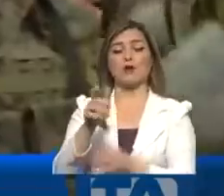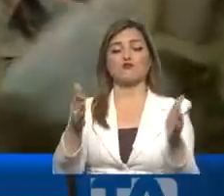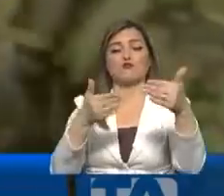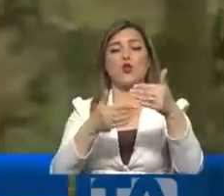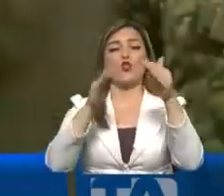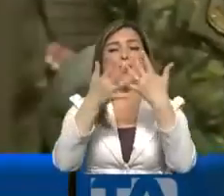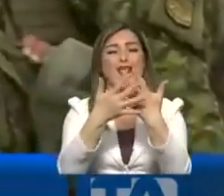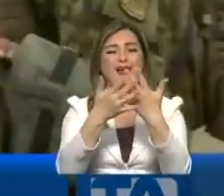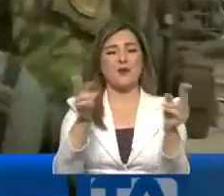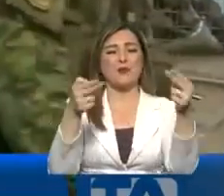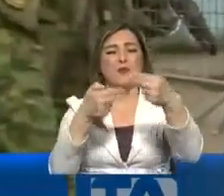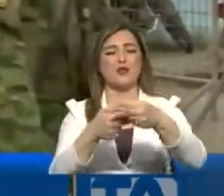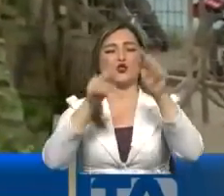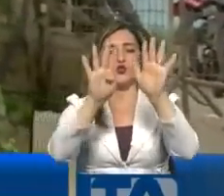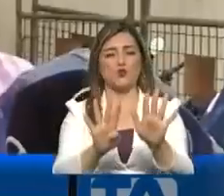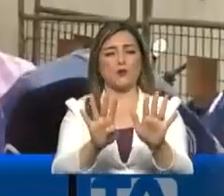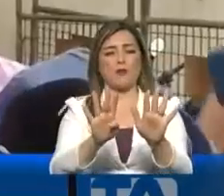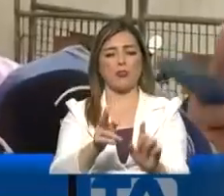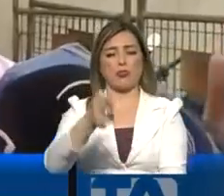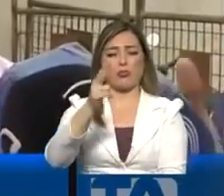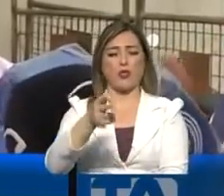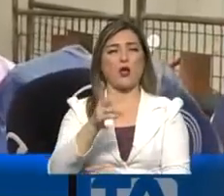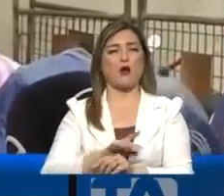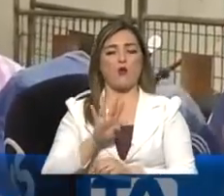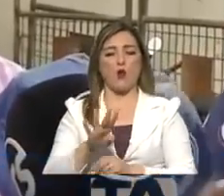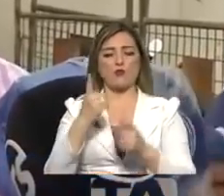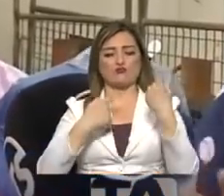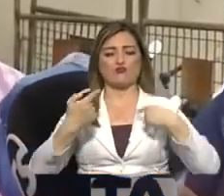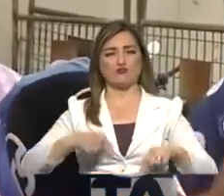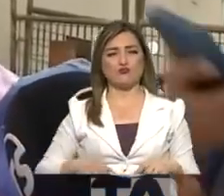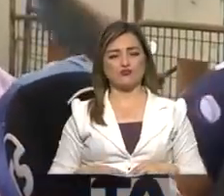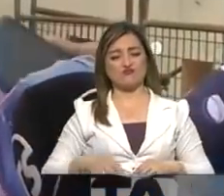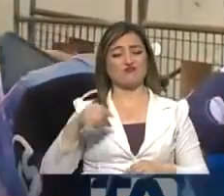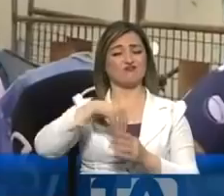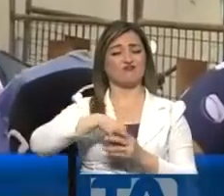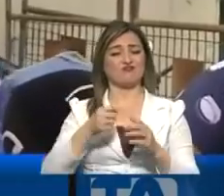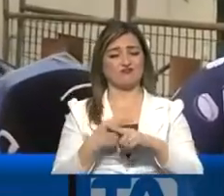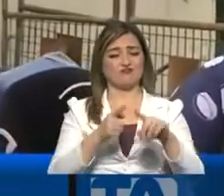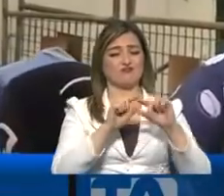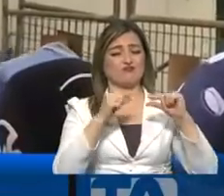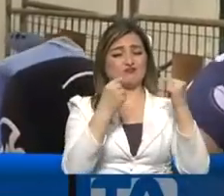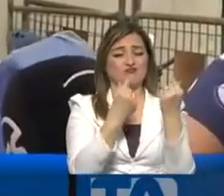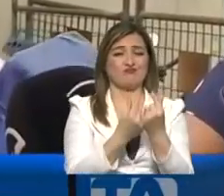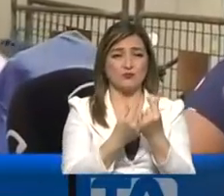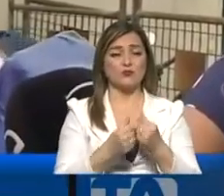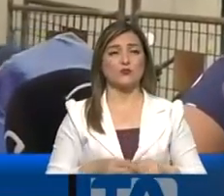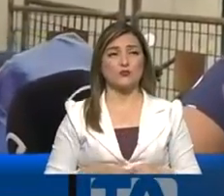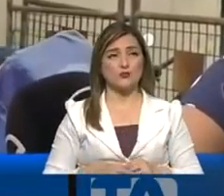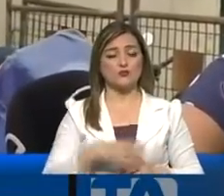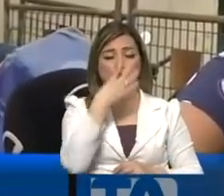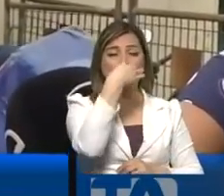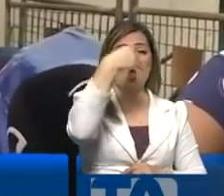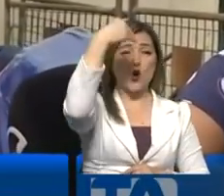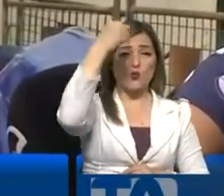pabellón 9 y 4 más resultaron heridos. Bueno, tenemos varios grupos de aquí, ¿no? Y específicamente tenemos aquí entre los